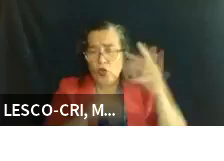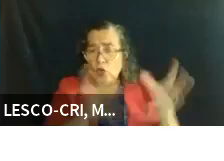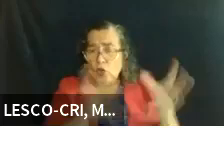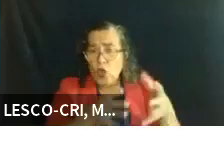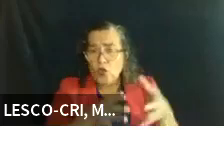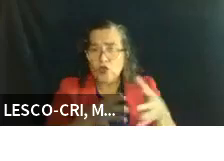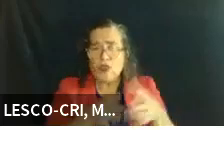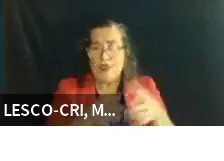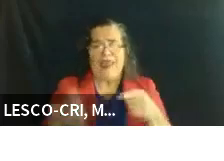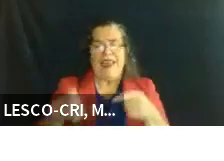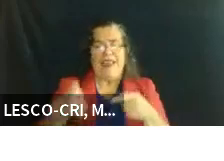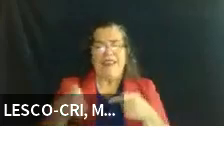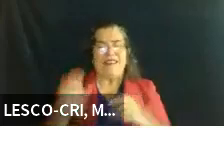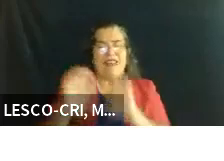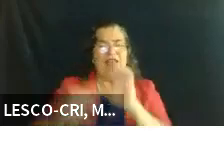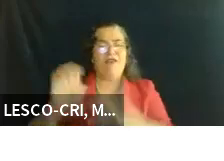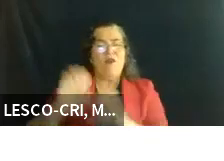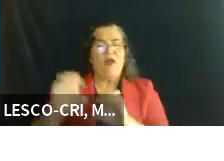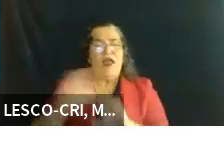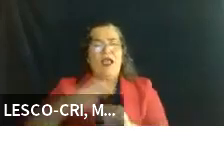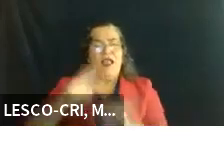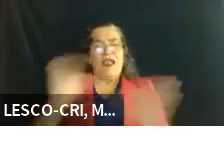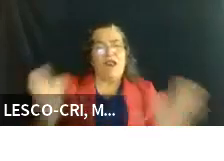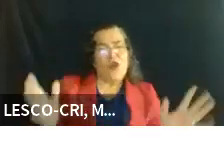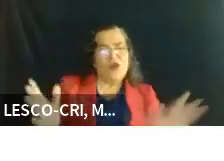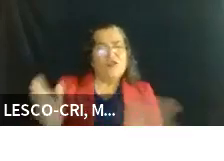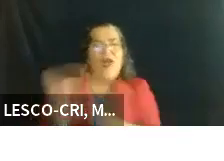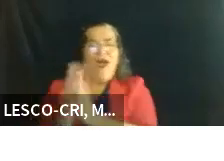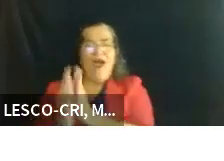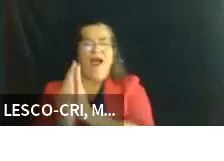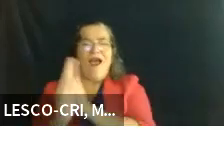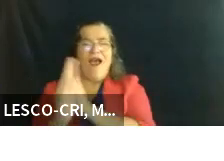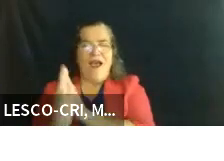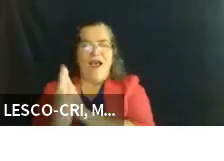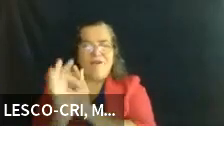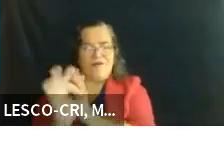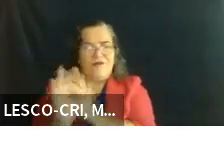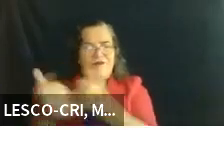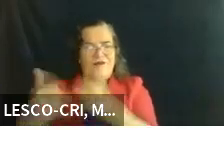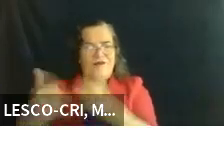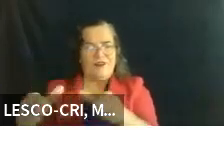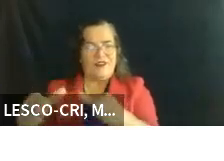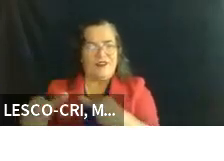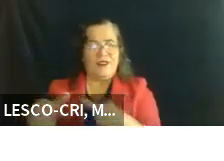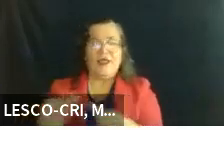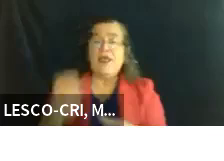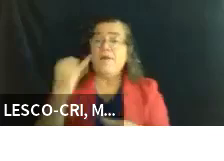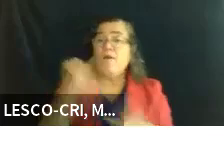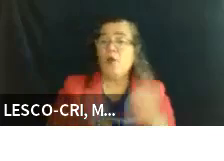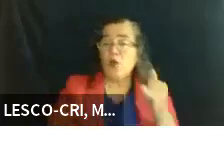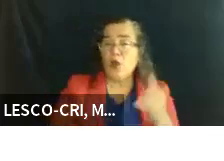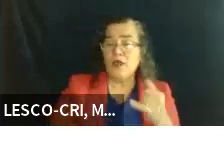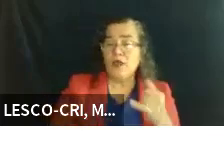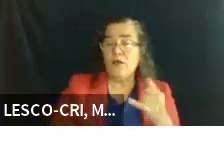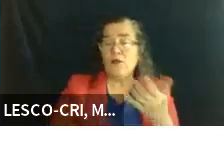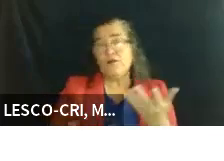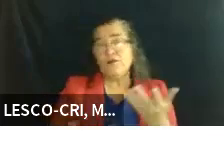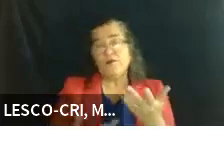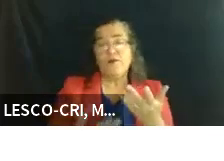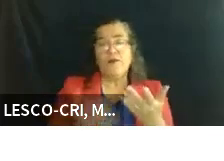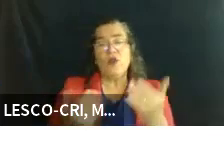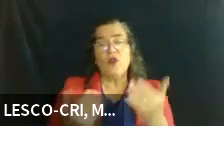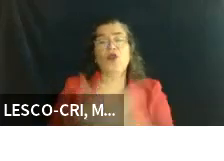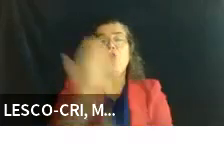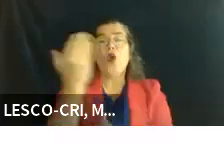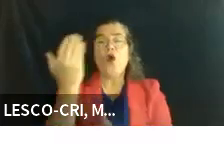de evaluar la calidad de los resultados de aprendizaje. Y por último, esta gran novedad que